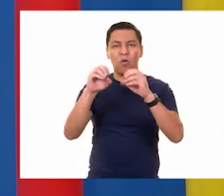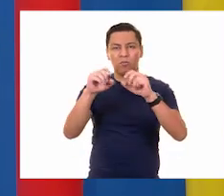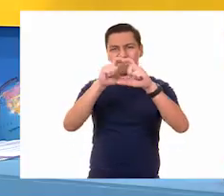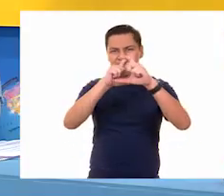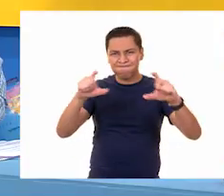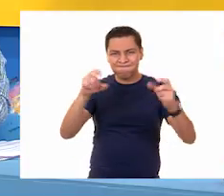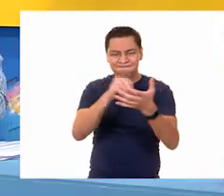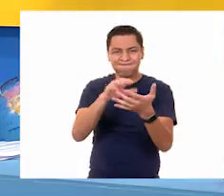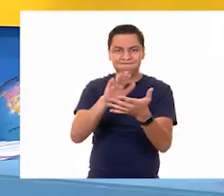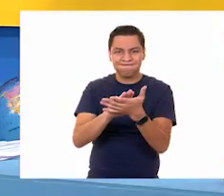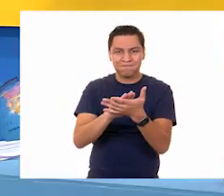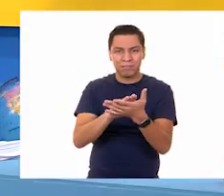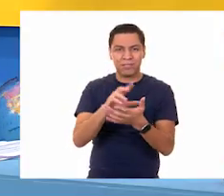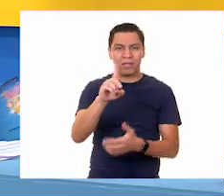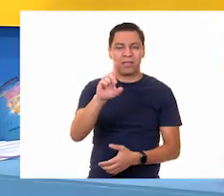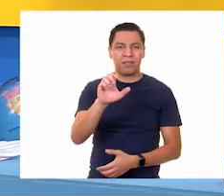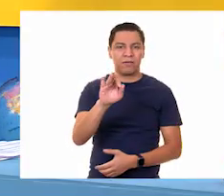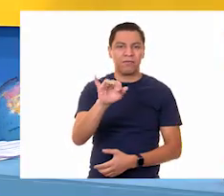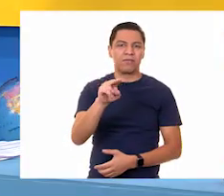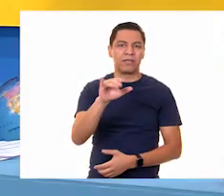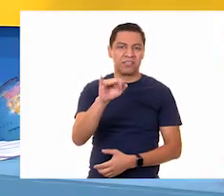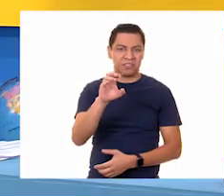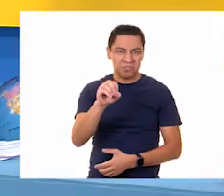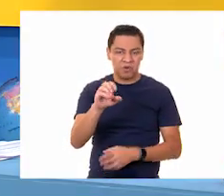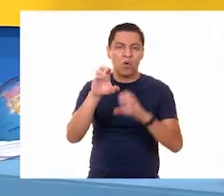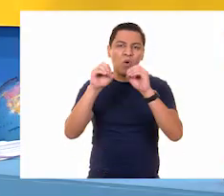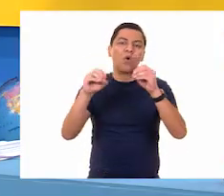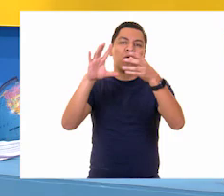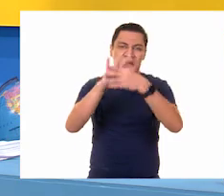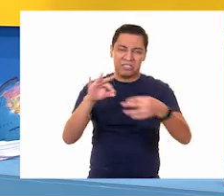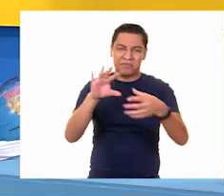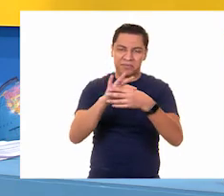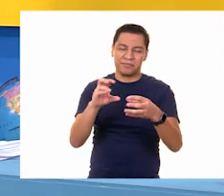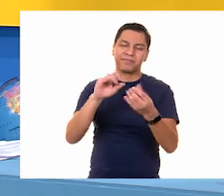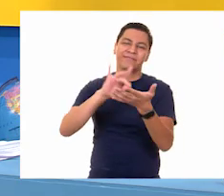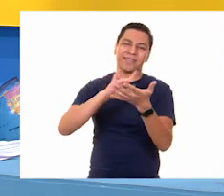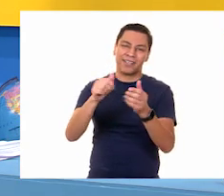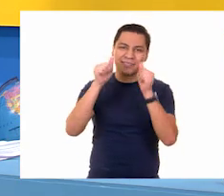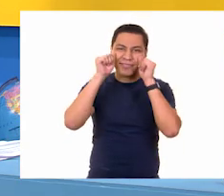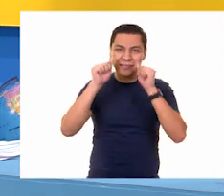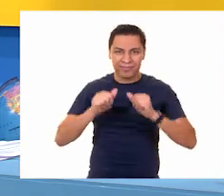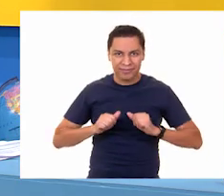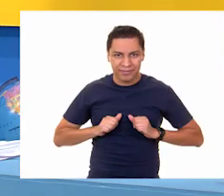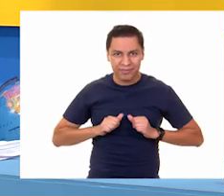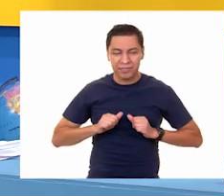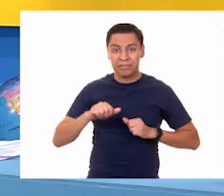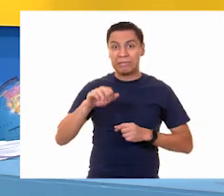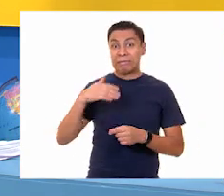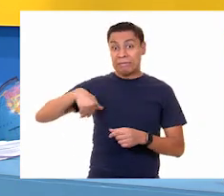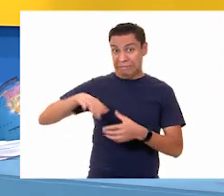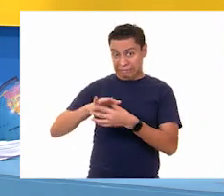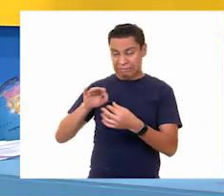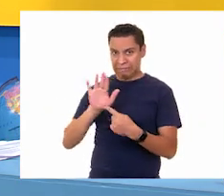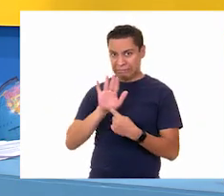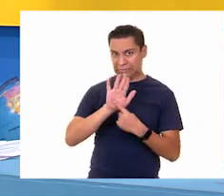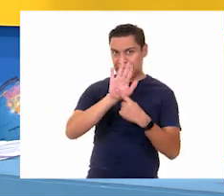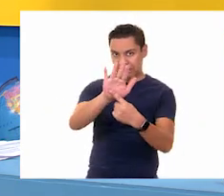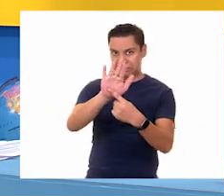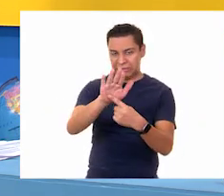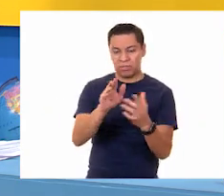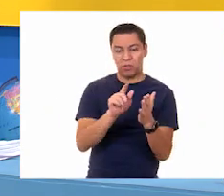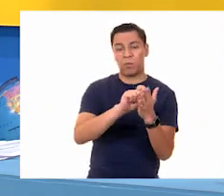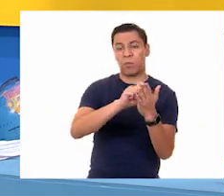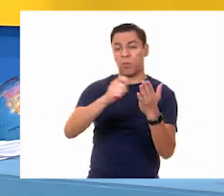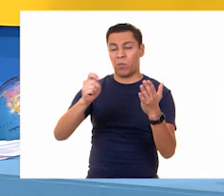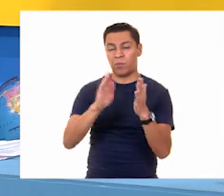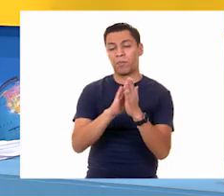explicaciones. Así es. Pues bueno, no me queda más que darle las gracias a todos por su atención. Por favor, lo que mostramos son modelos de trípticos. Ustedes